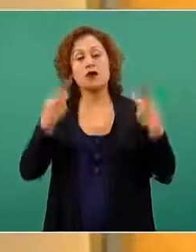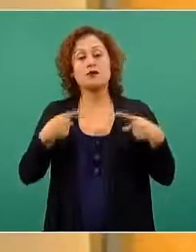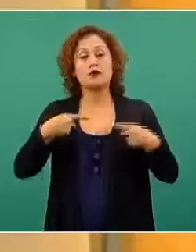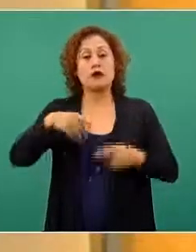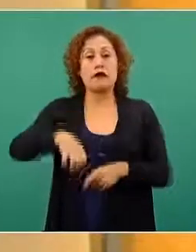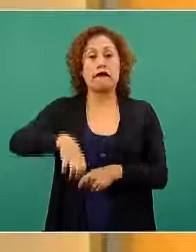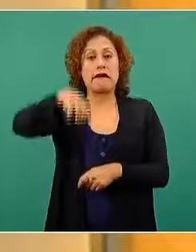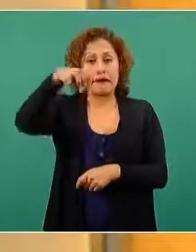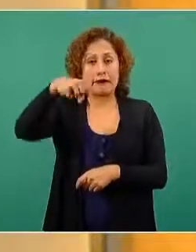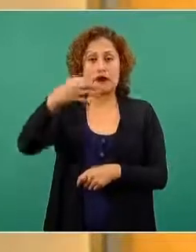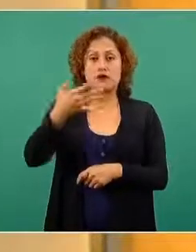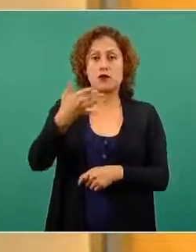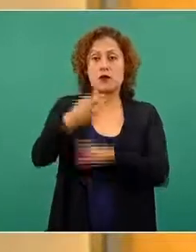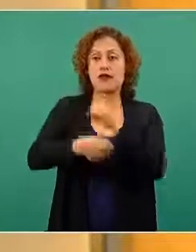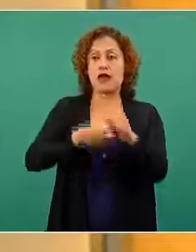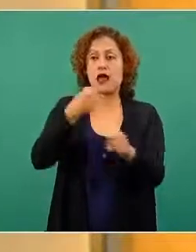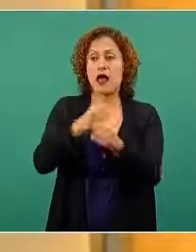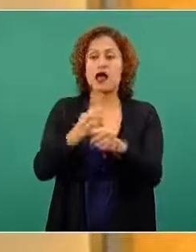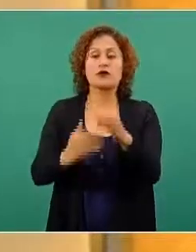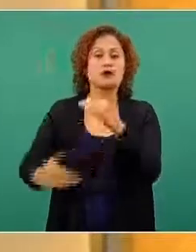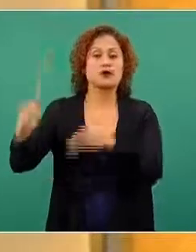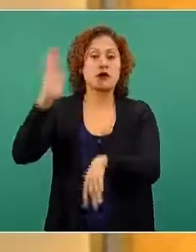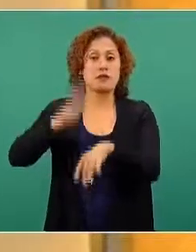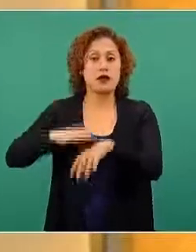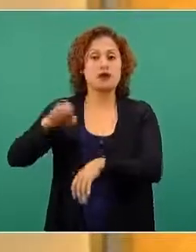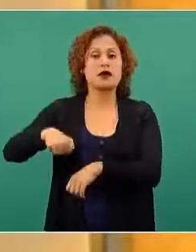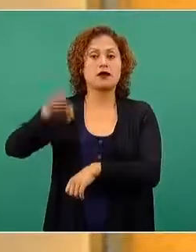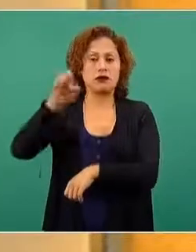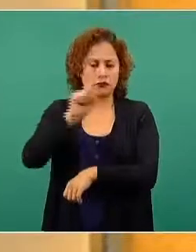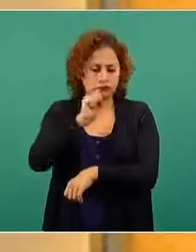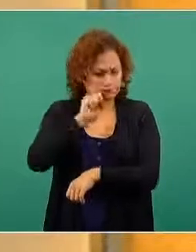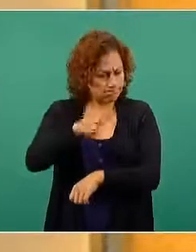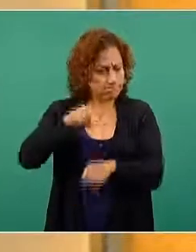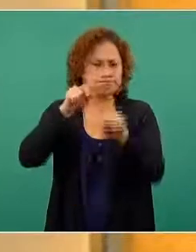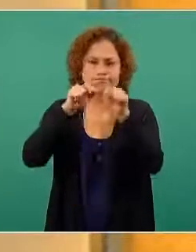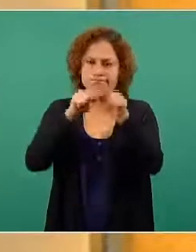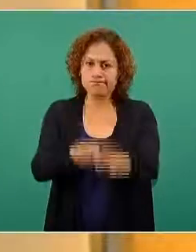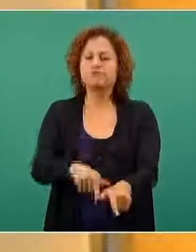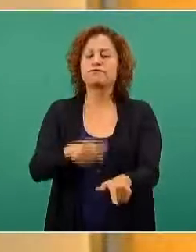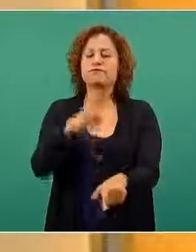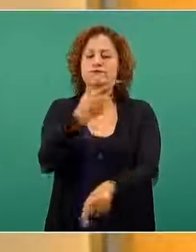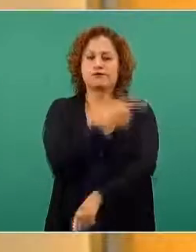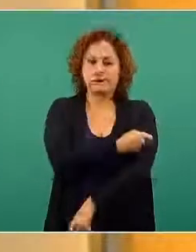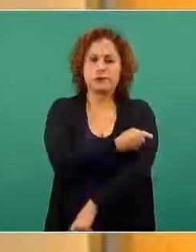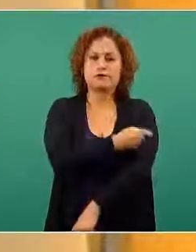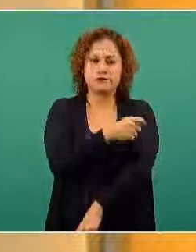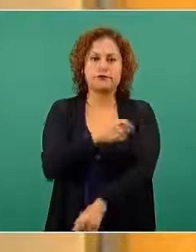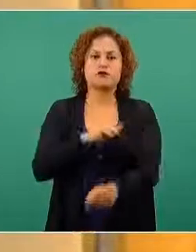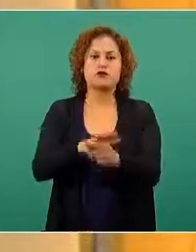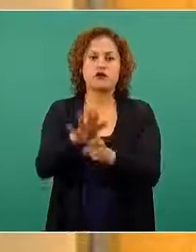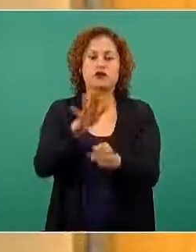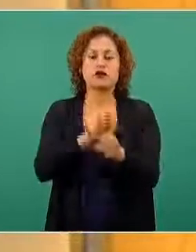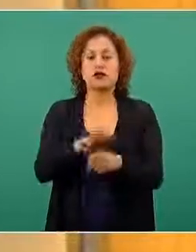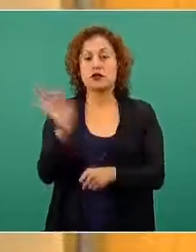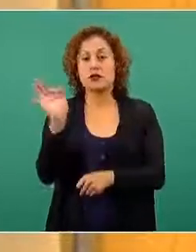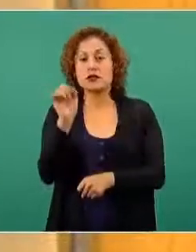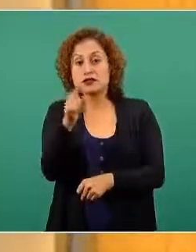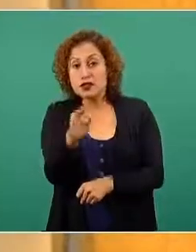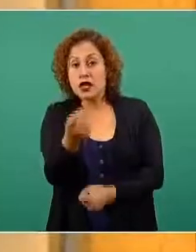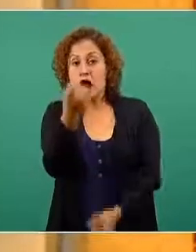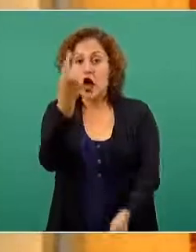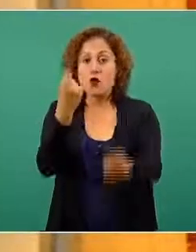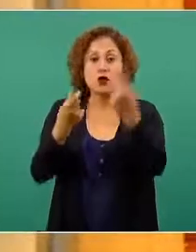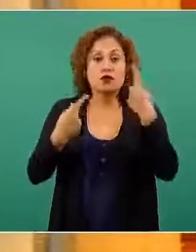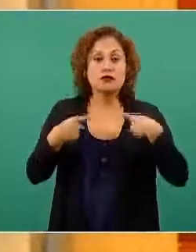calculado cuánto se necesita. Y siempre existe la posibilidad de que en un remoto caso de que alguien no logró vacunarse, tenga